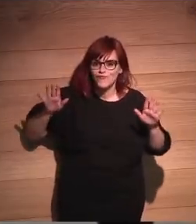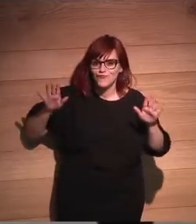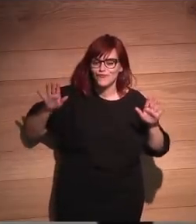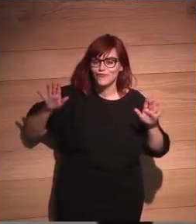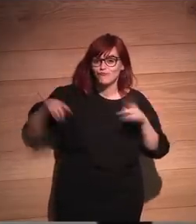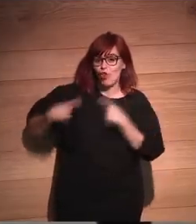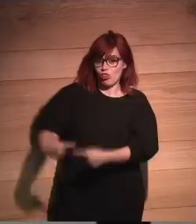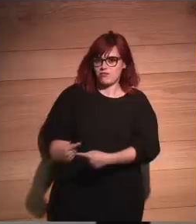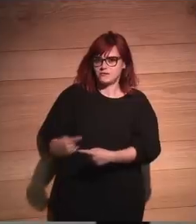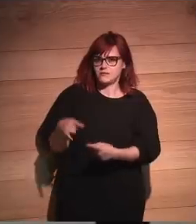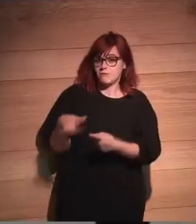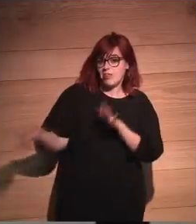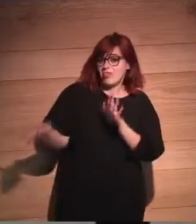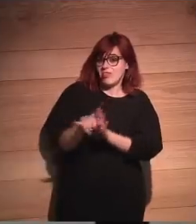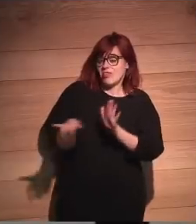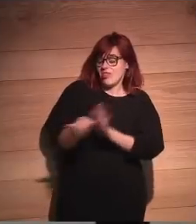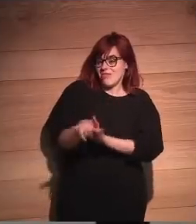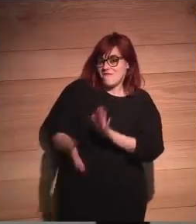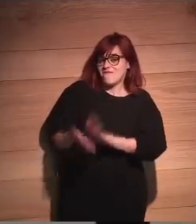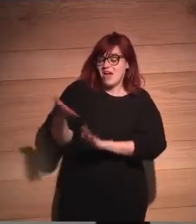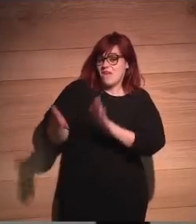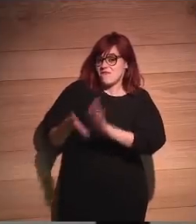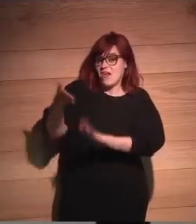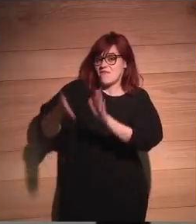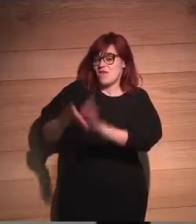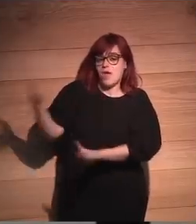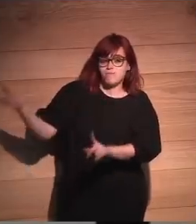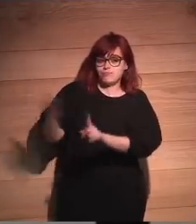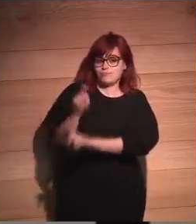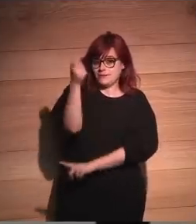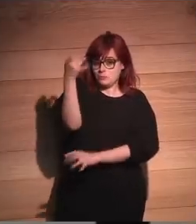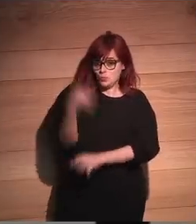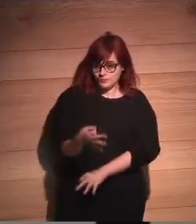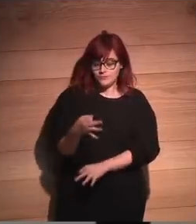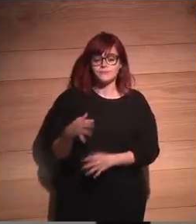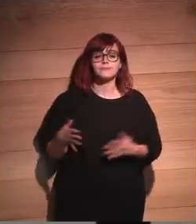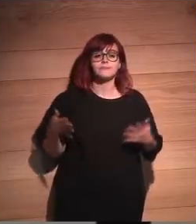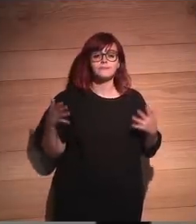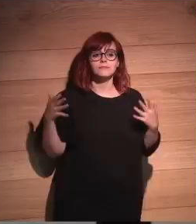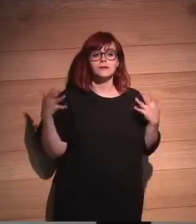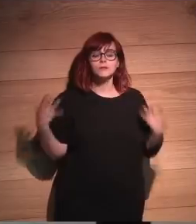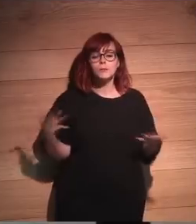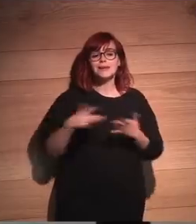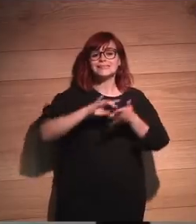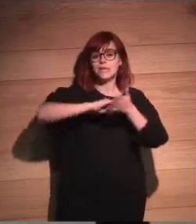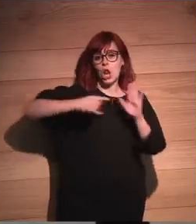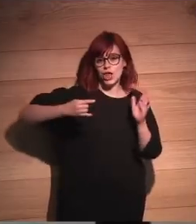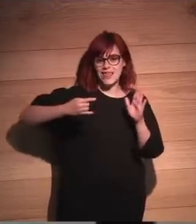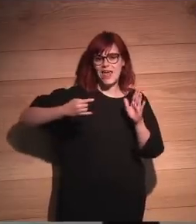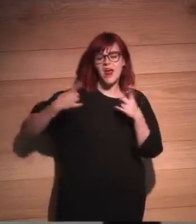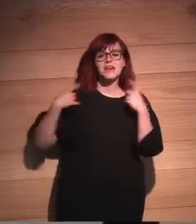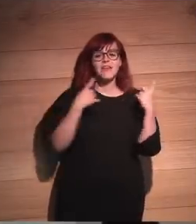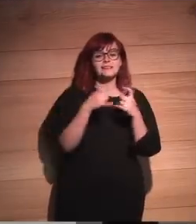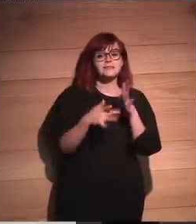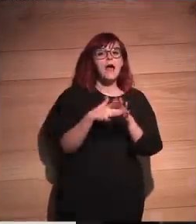día eso lo tienen más al alcance de la mano. La tecnología